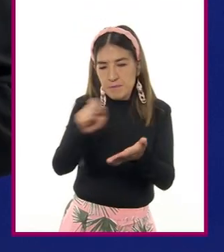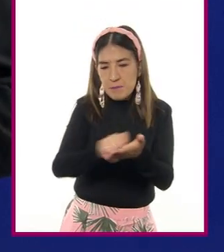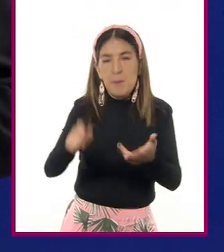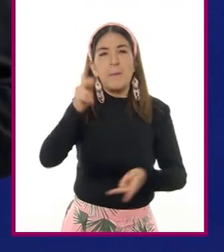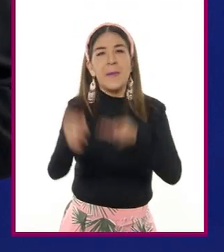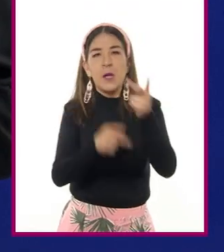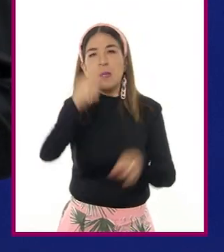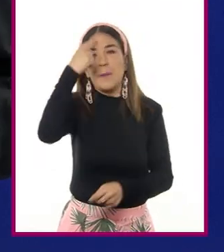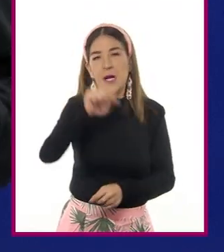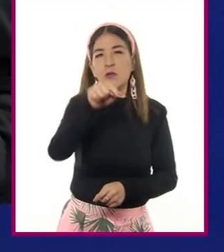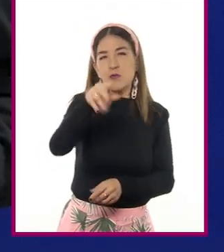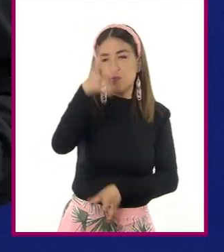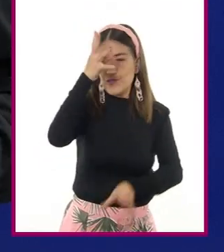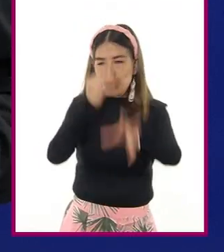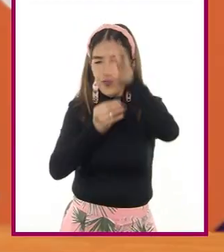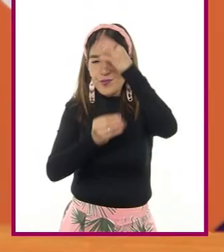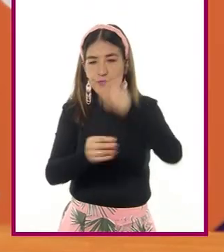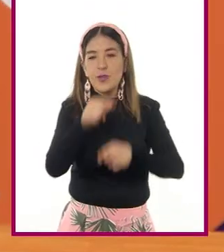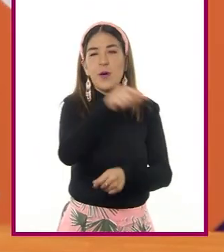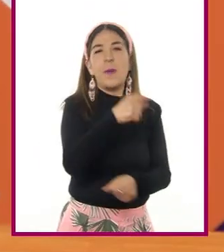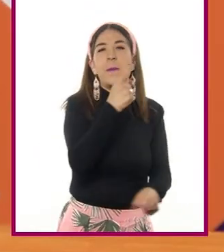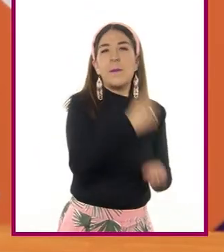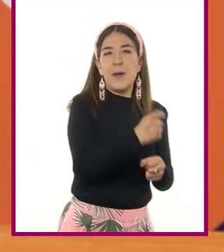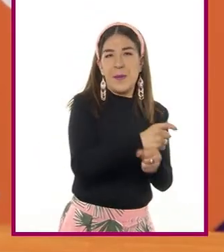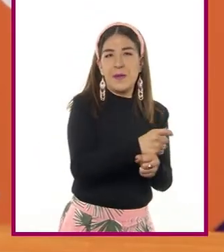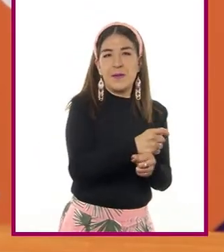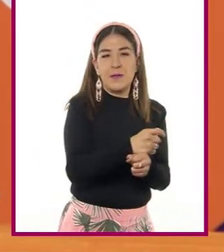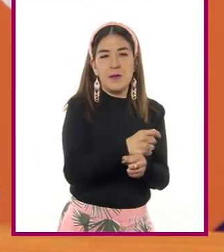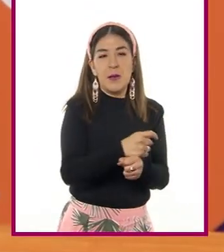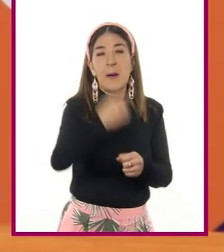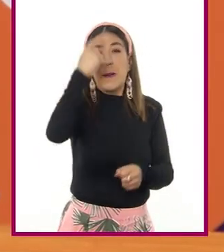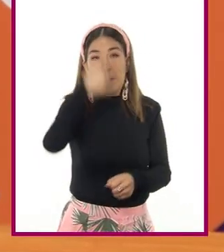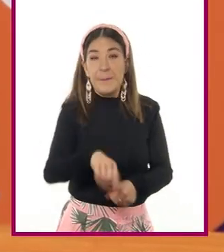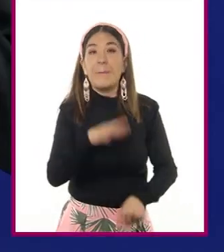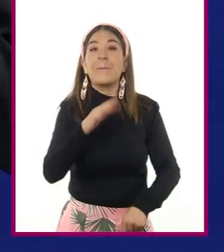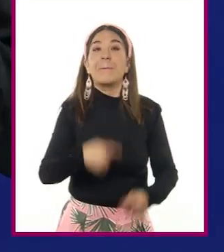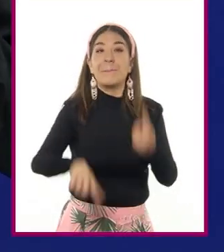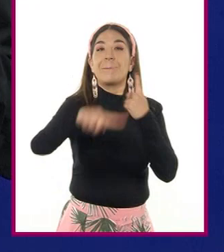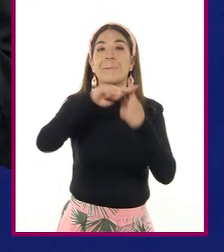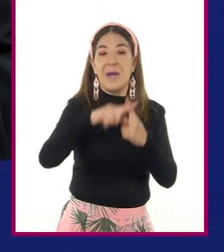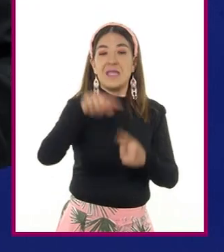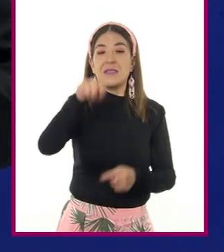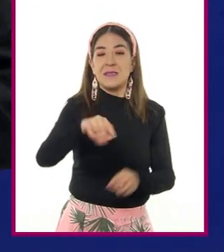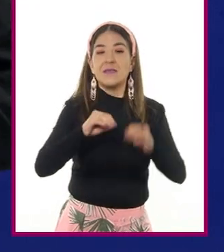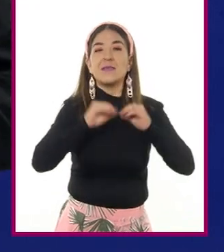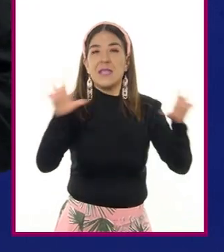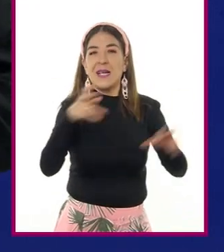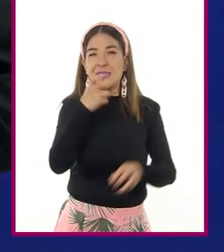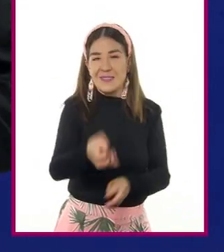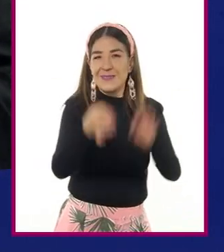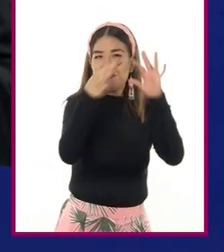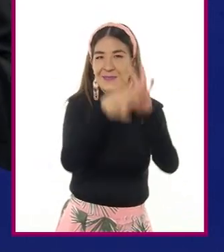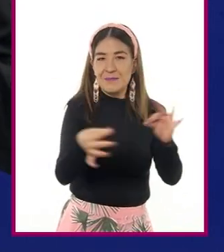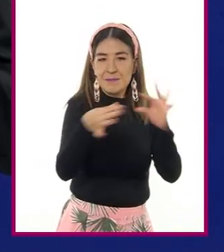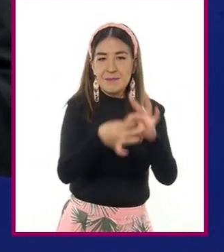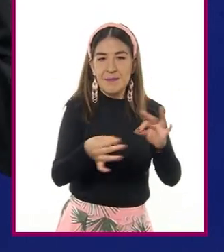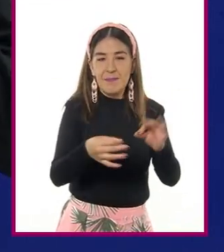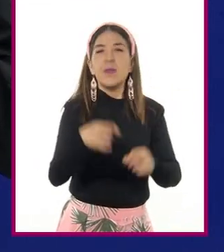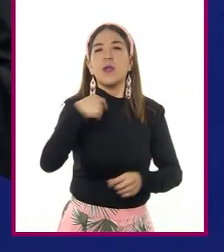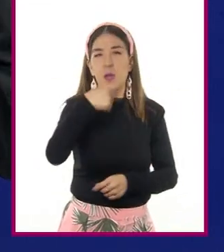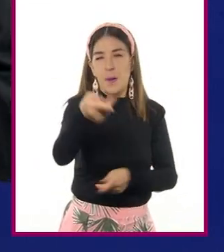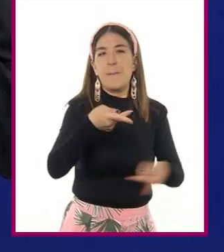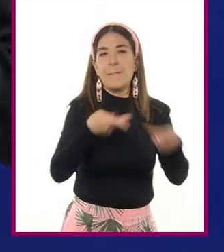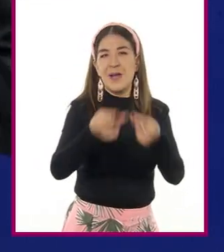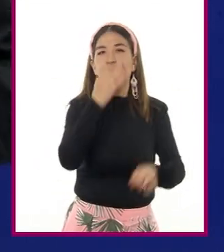como reforzamiento de las primeras. Y para que todavía sea aún más clara esta explicación, les